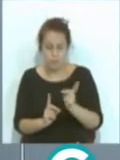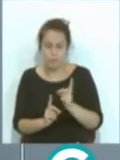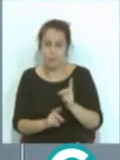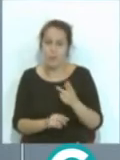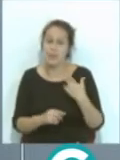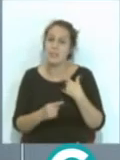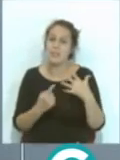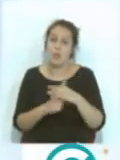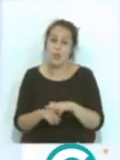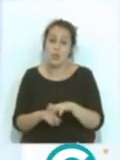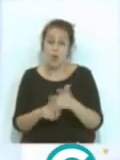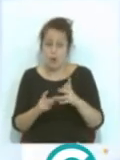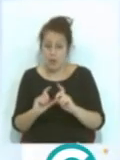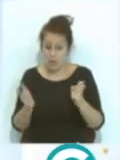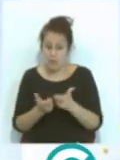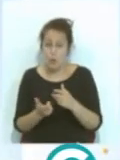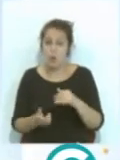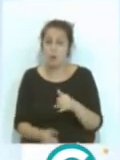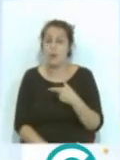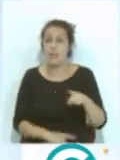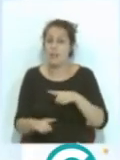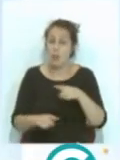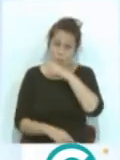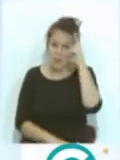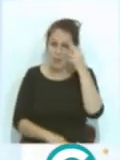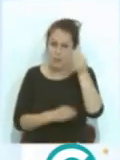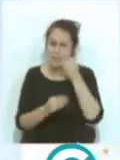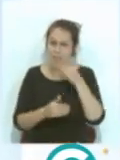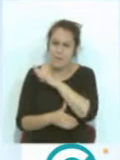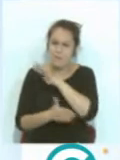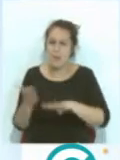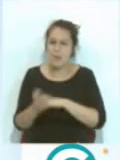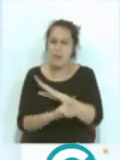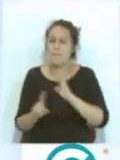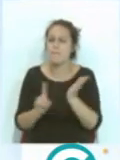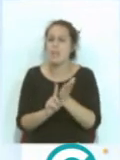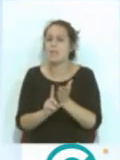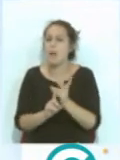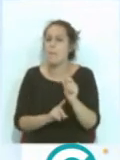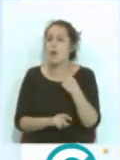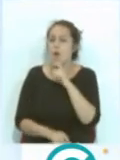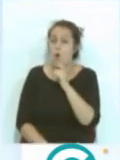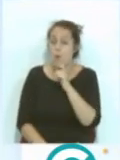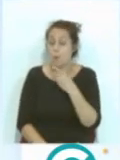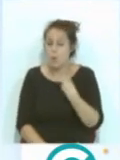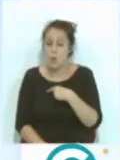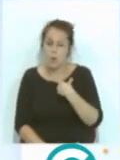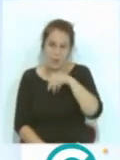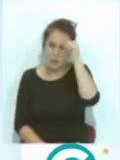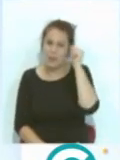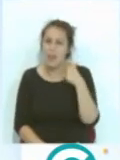la circunstancia que tiene el equipo, Zidane pensaba que la mejor manera de hacerle daño al Barça es con el planteamiento que le planteó. Pero eso lo hace Cervera y